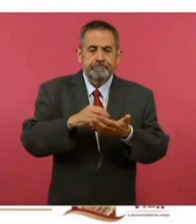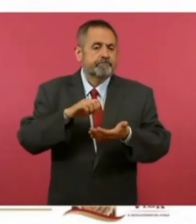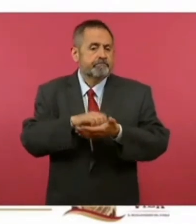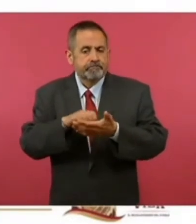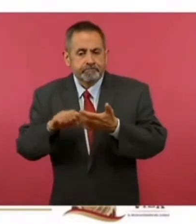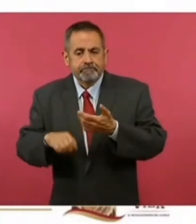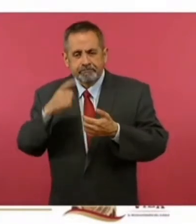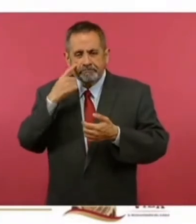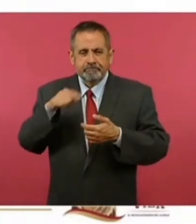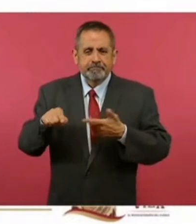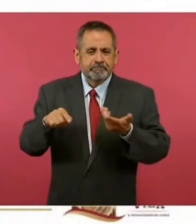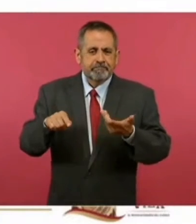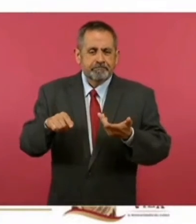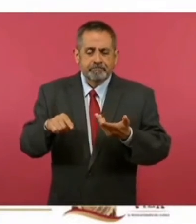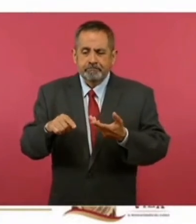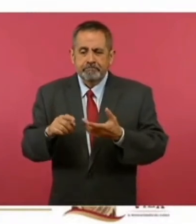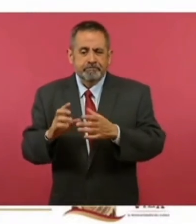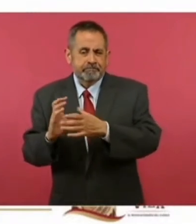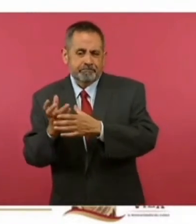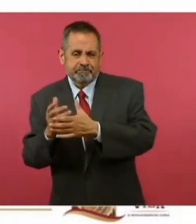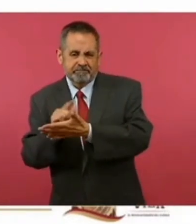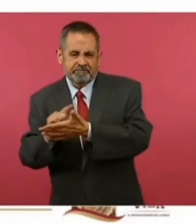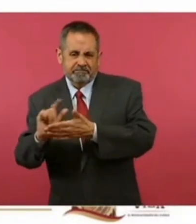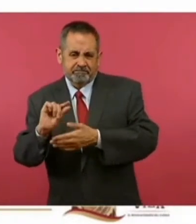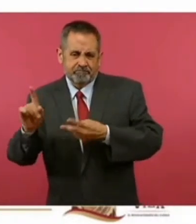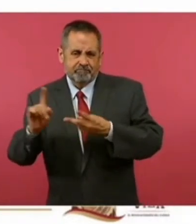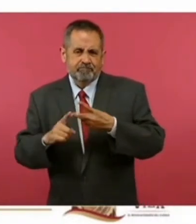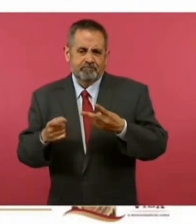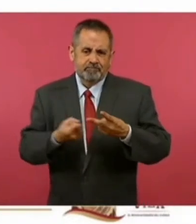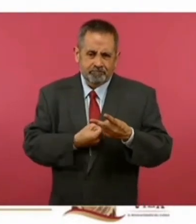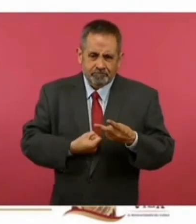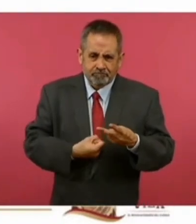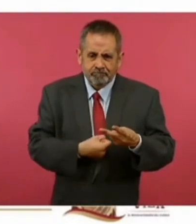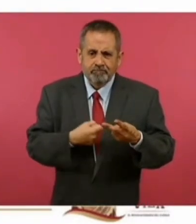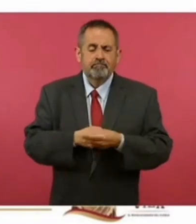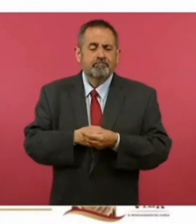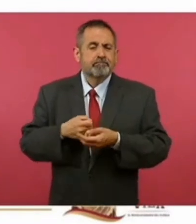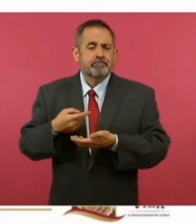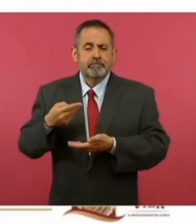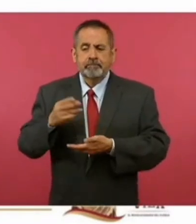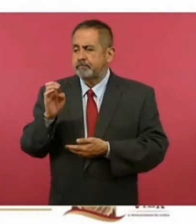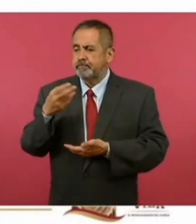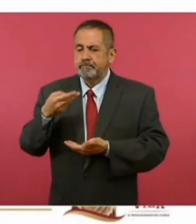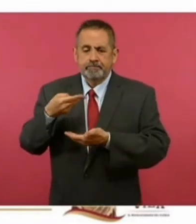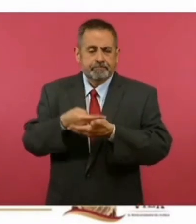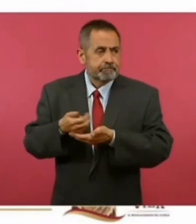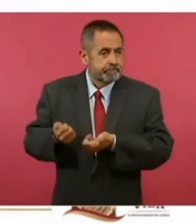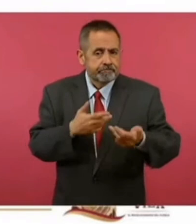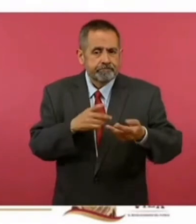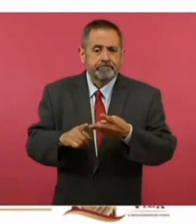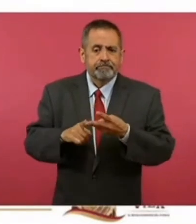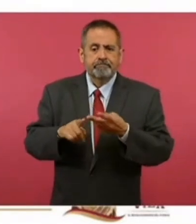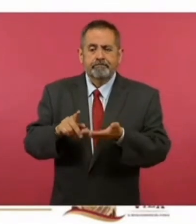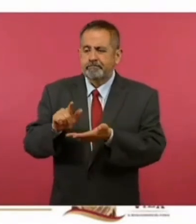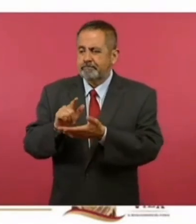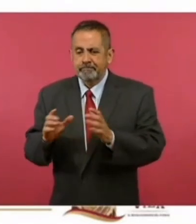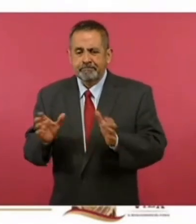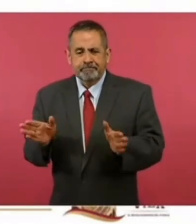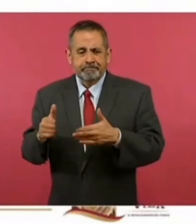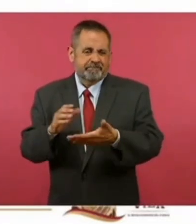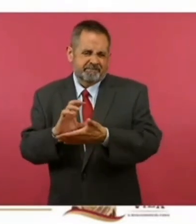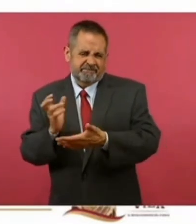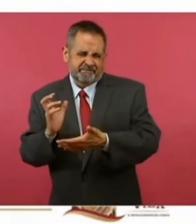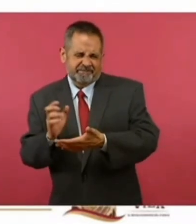equipos de lavado además de ultrasonógrafos incubadoras de traslado esterilizadores de vapor y